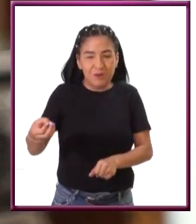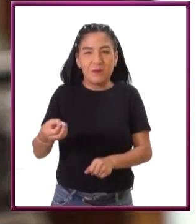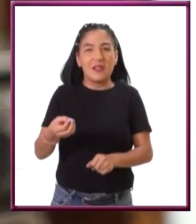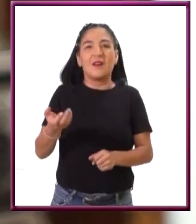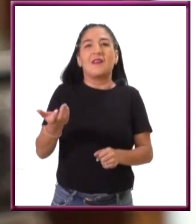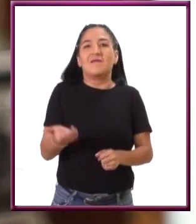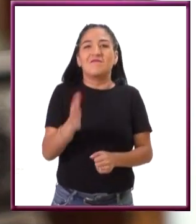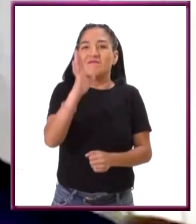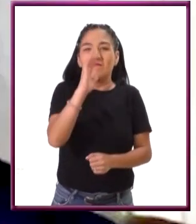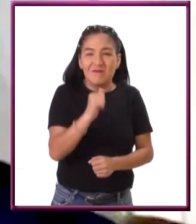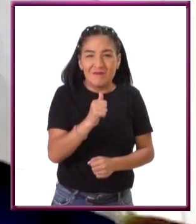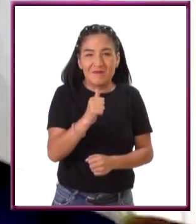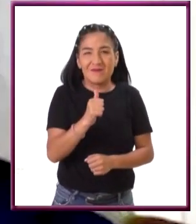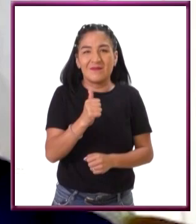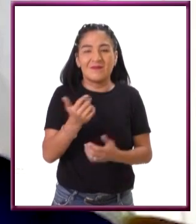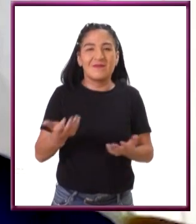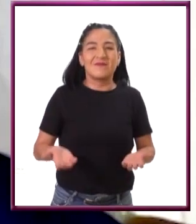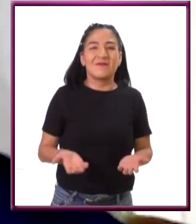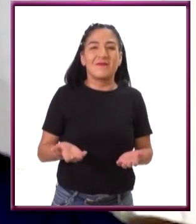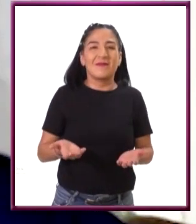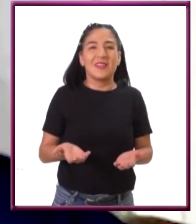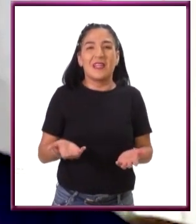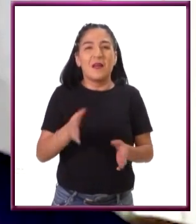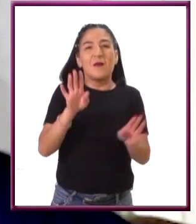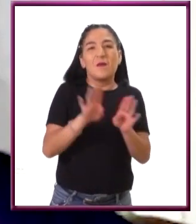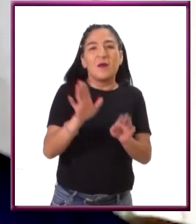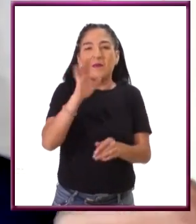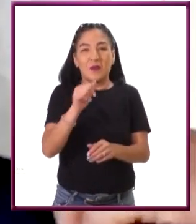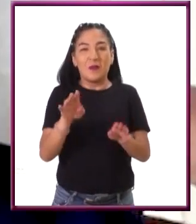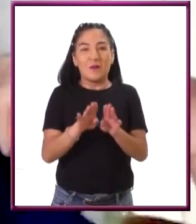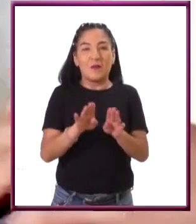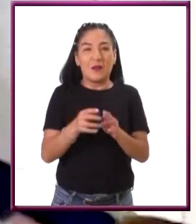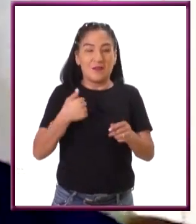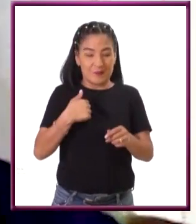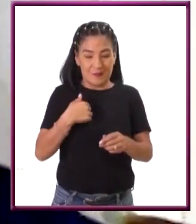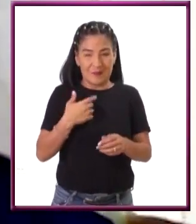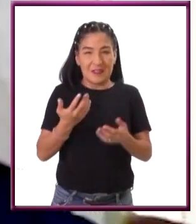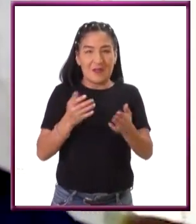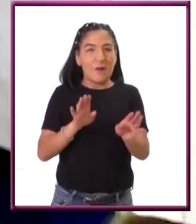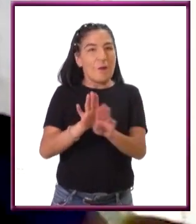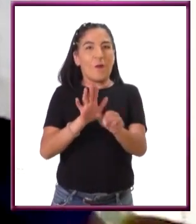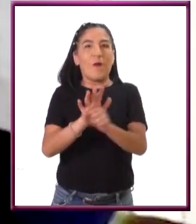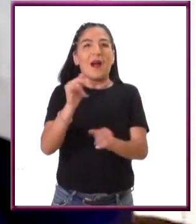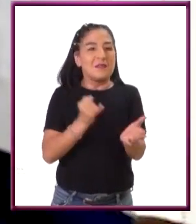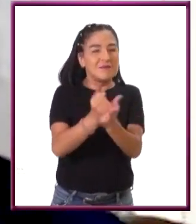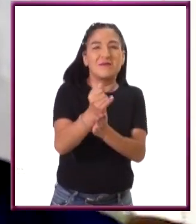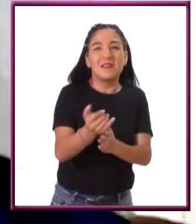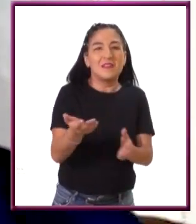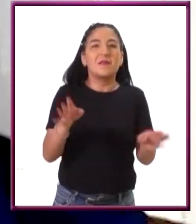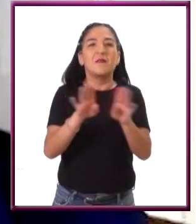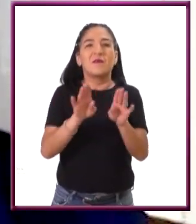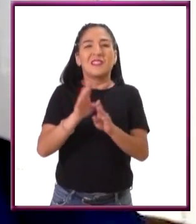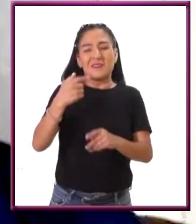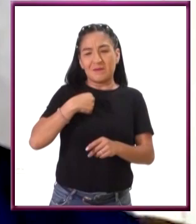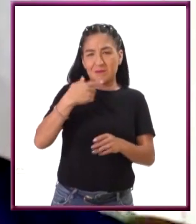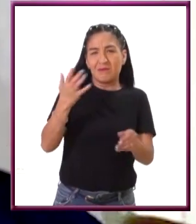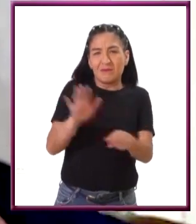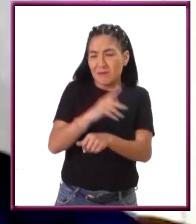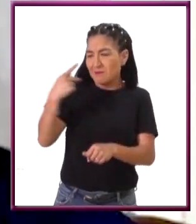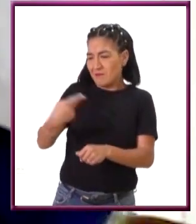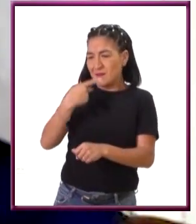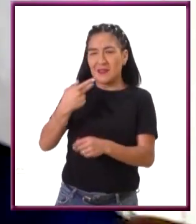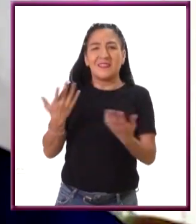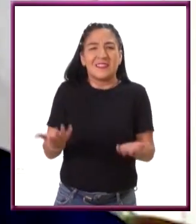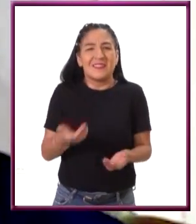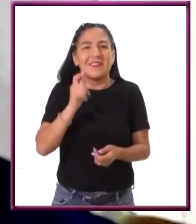que no podemos no solo no podemos derrocar, nos cuesta trabajo a veces cuestionarlo. Cuando nos damos